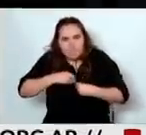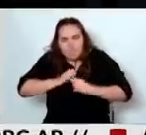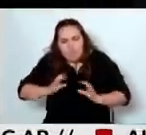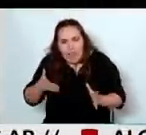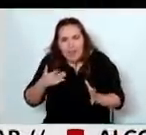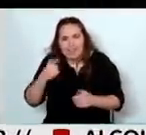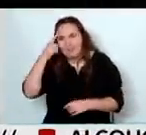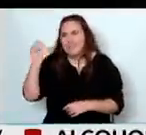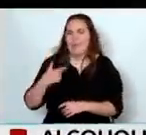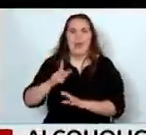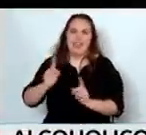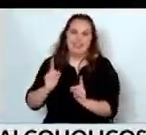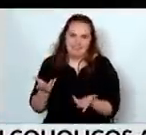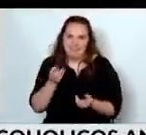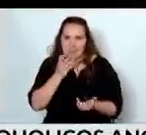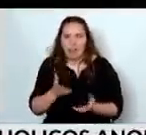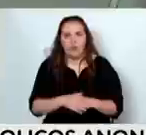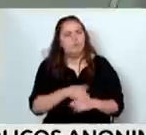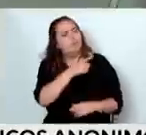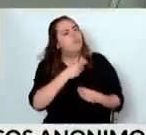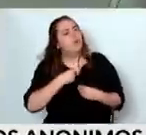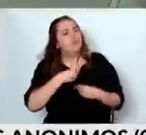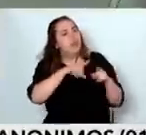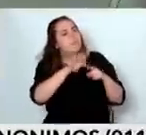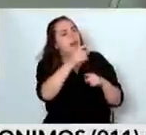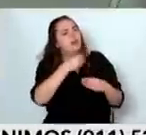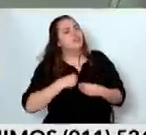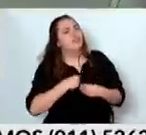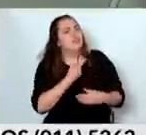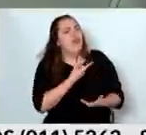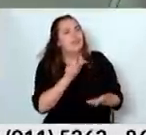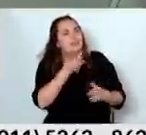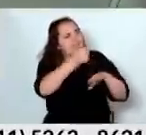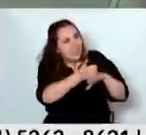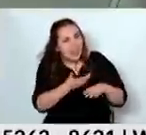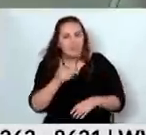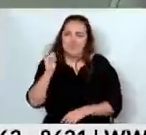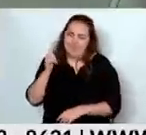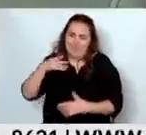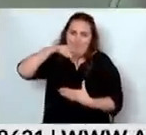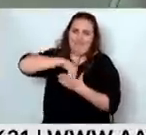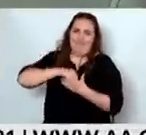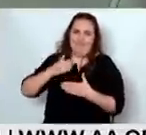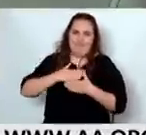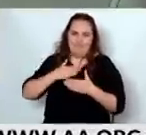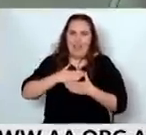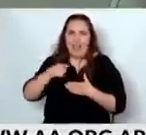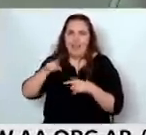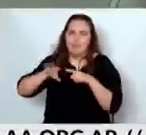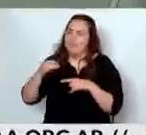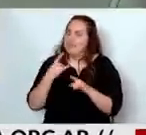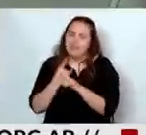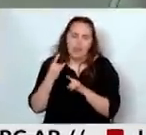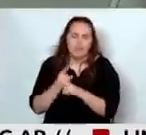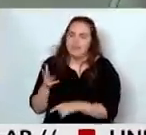¿no? ¿Dónde sentís que está Mati hoy? Conmigo. Hoy, acá, ¿eh? Sí, en esta charla. Acá adentro. ¿Está con vos? Sí, siempre. Todo